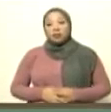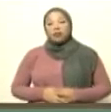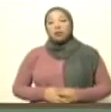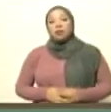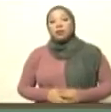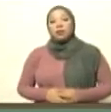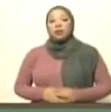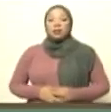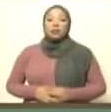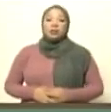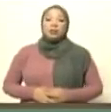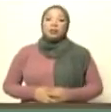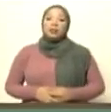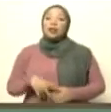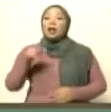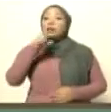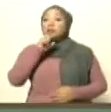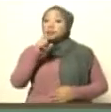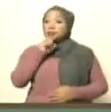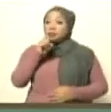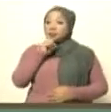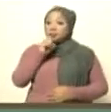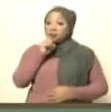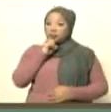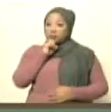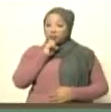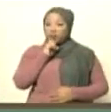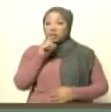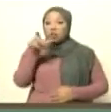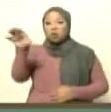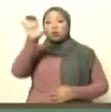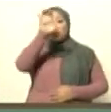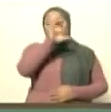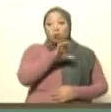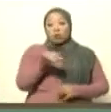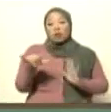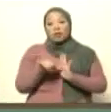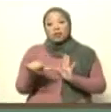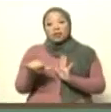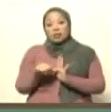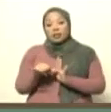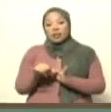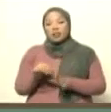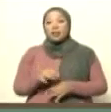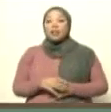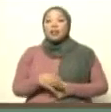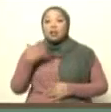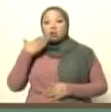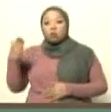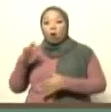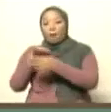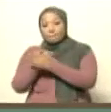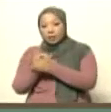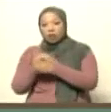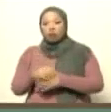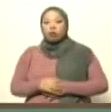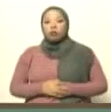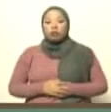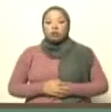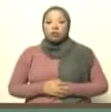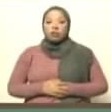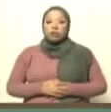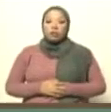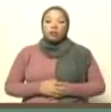que ocurre en este momento. En otros países, hablaba el compañero Fabricio, de Ucrania.